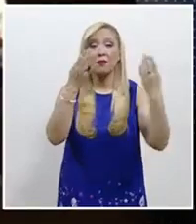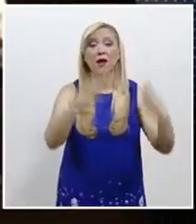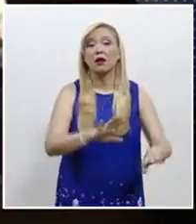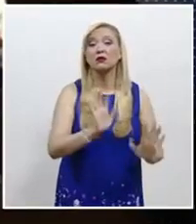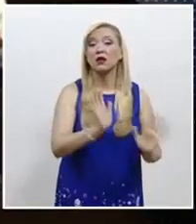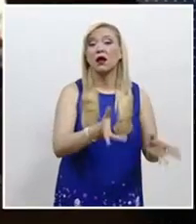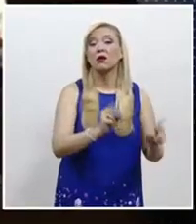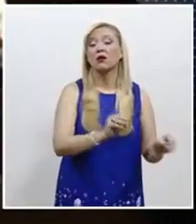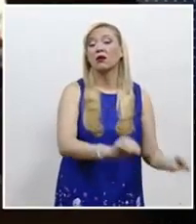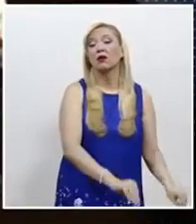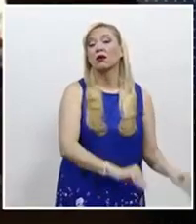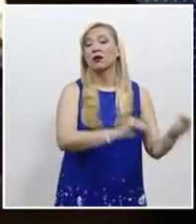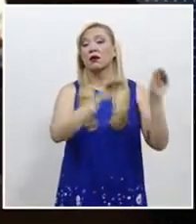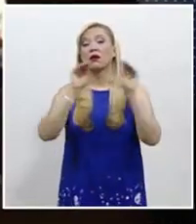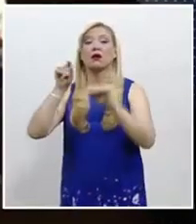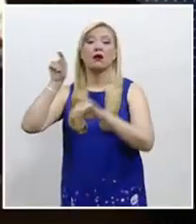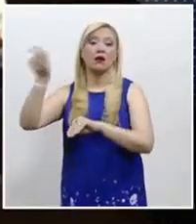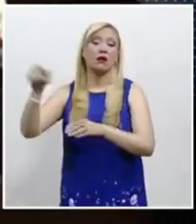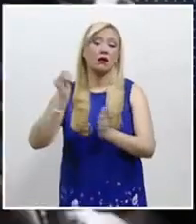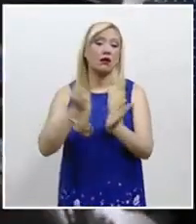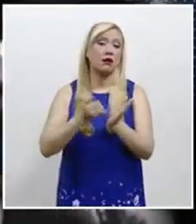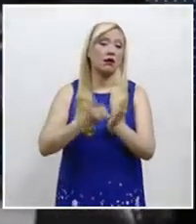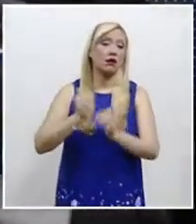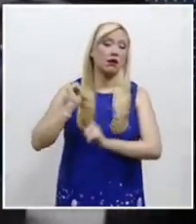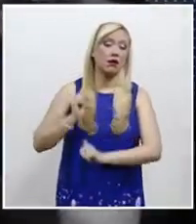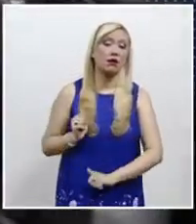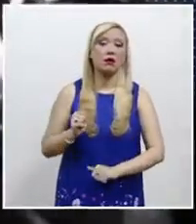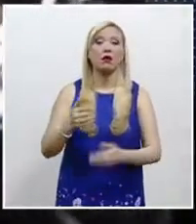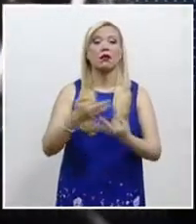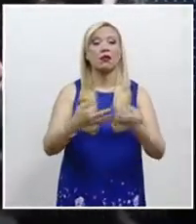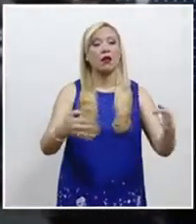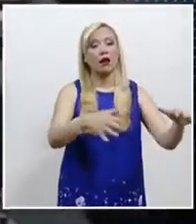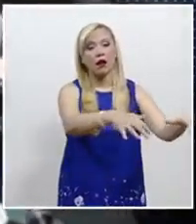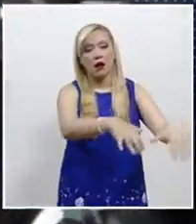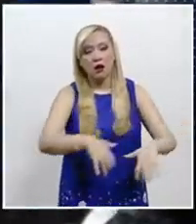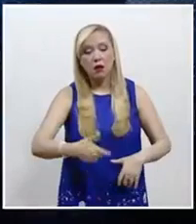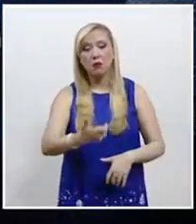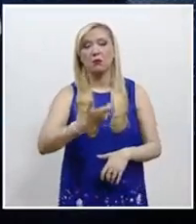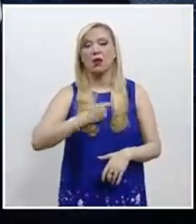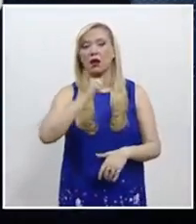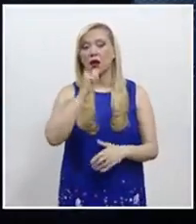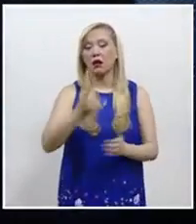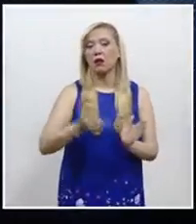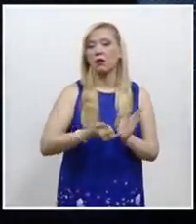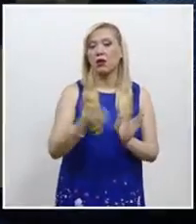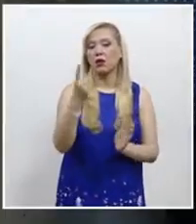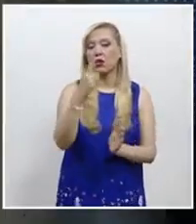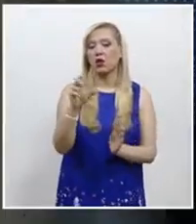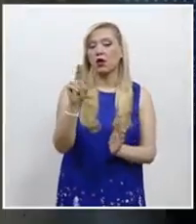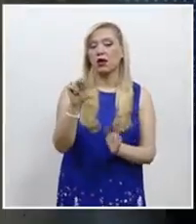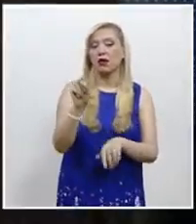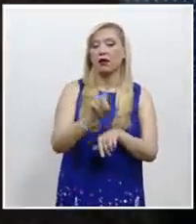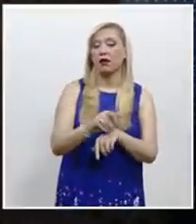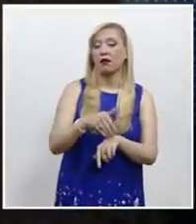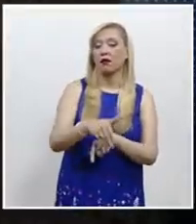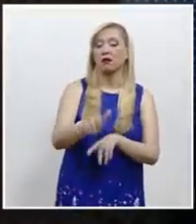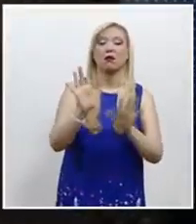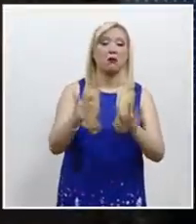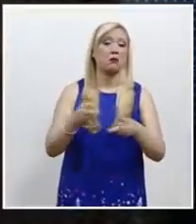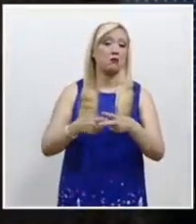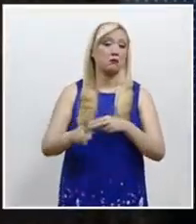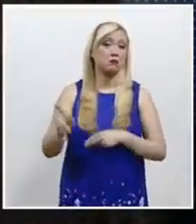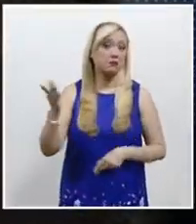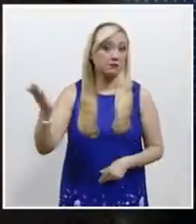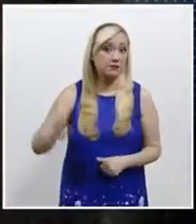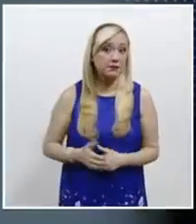Secretaría de Hacienda será la responsable de llevar a cabo el proceso de extinción en un plazo de 180 días. La Secretaría de Salud de la